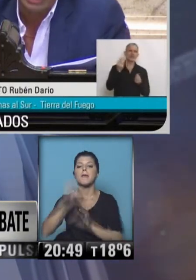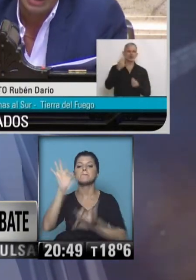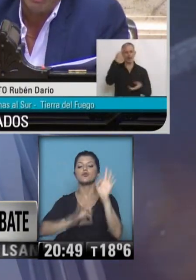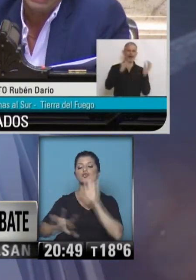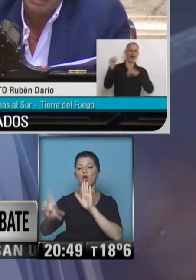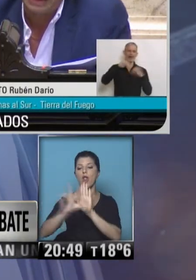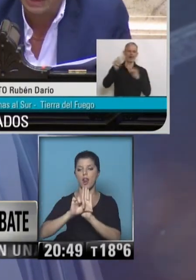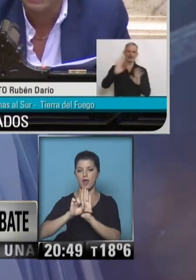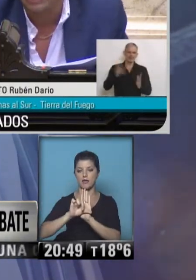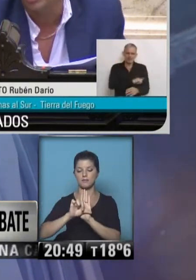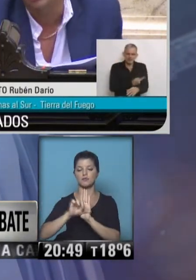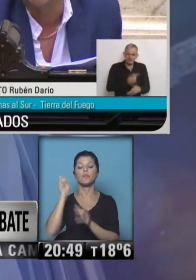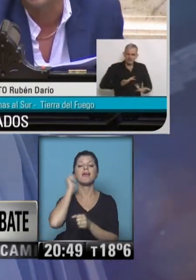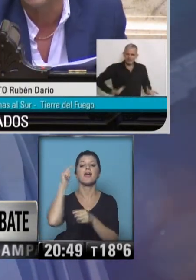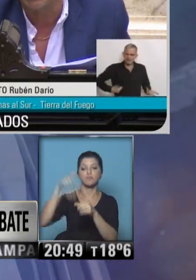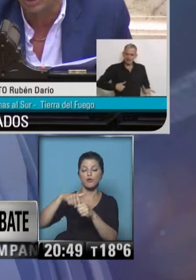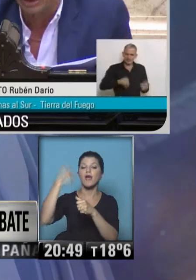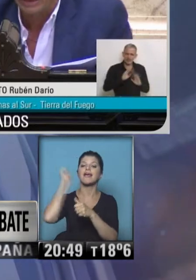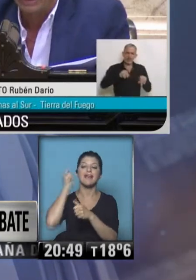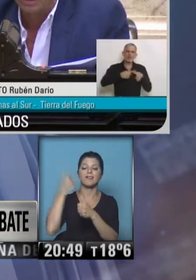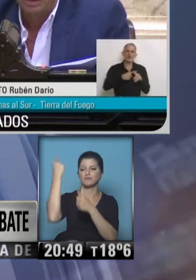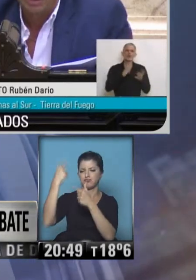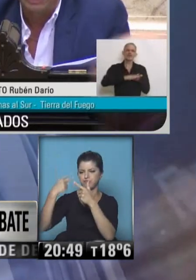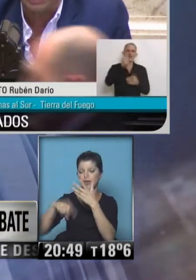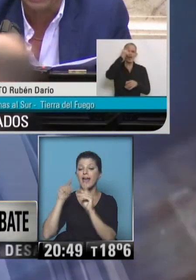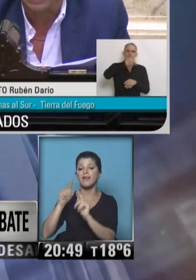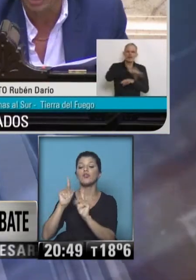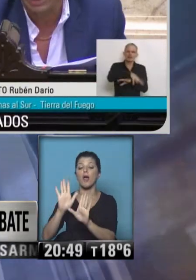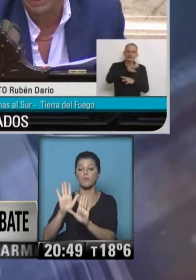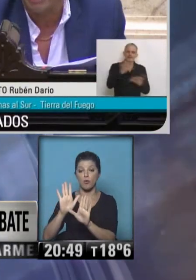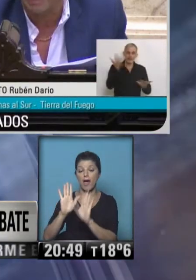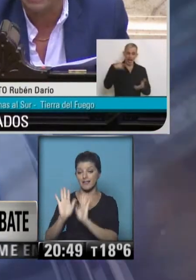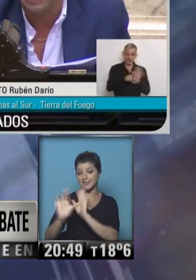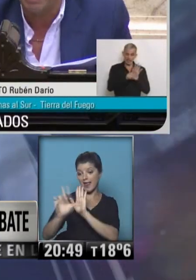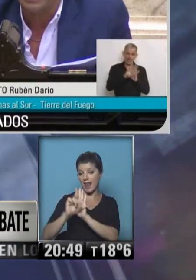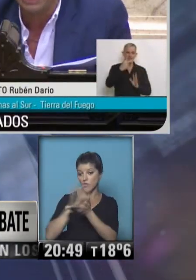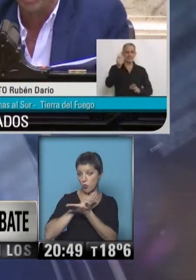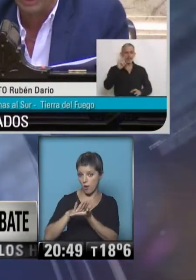ley de hidrocarburos, una nueva ley de hidrocarburos que está